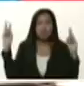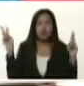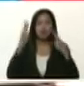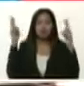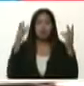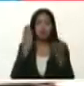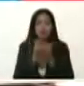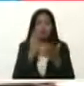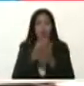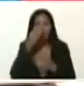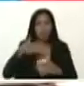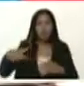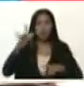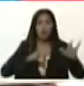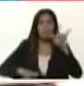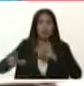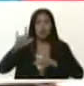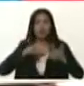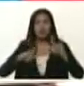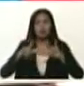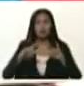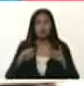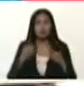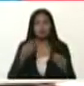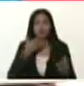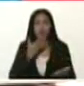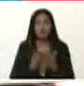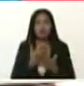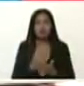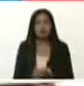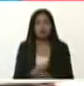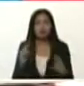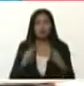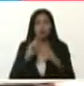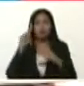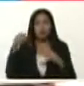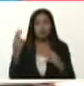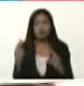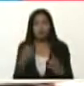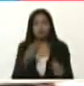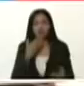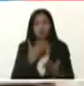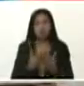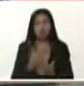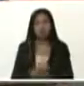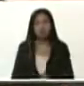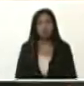victoria siempre, pueblo amado! ¡Viva! Muchas gracias. Nos vemos en la próxima. Muchas gracias.